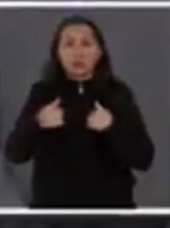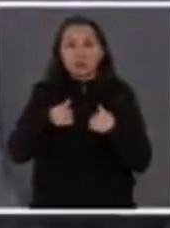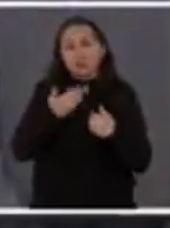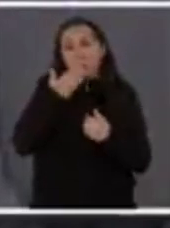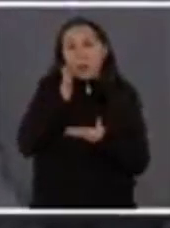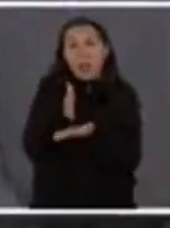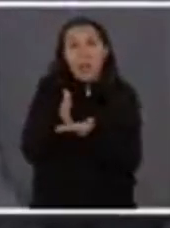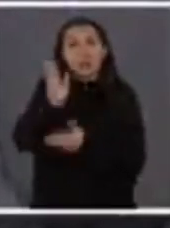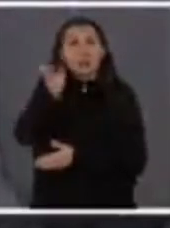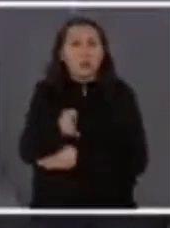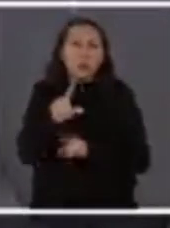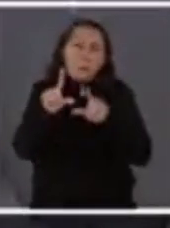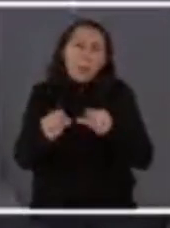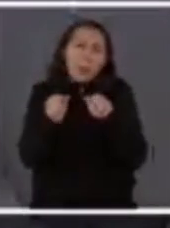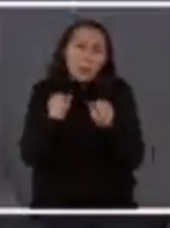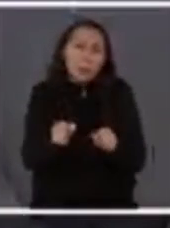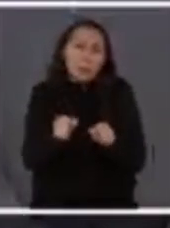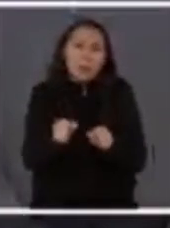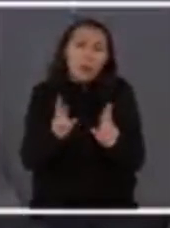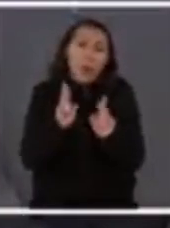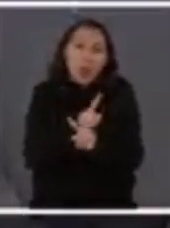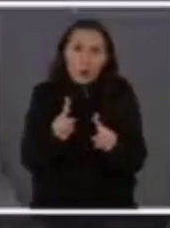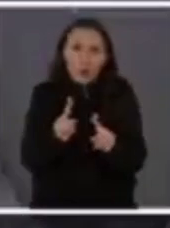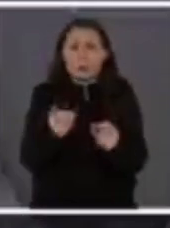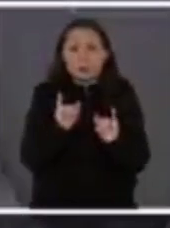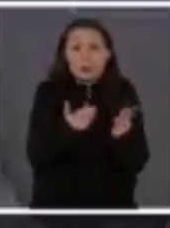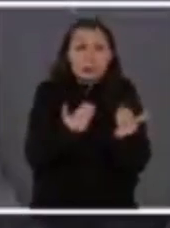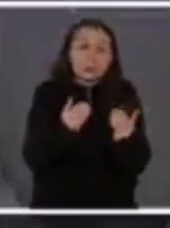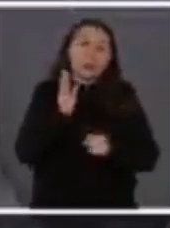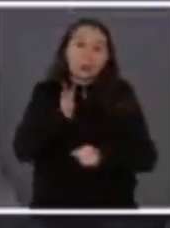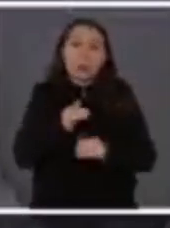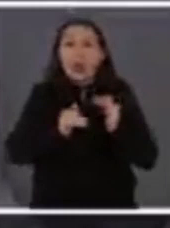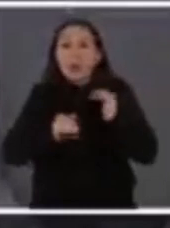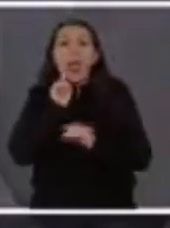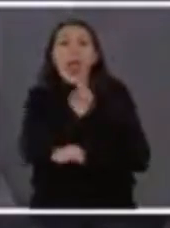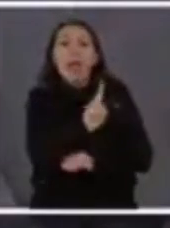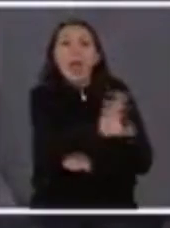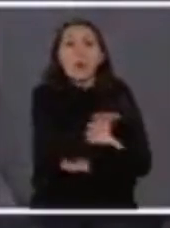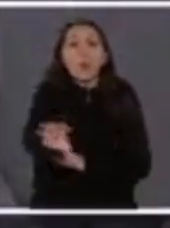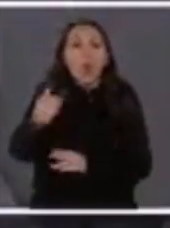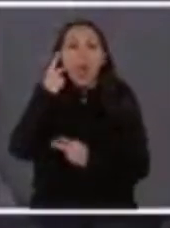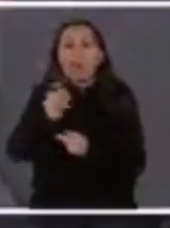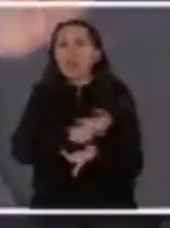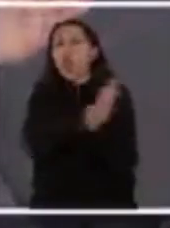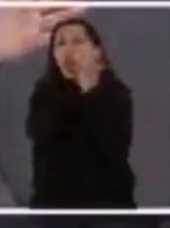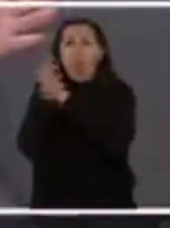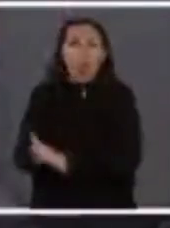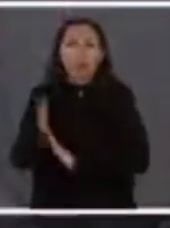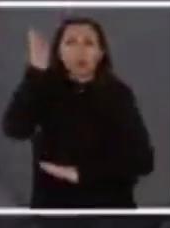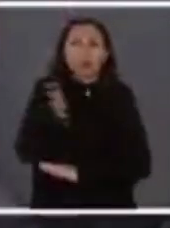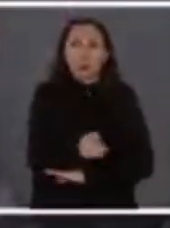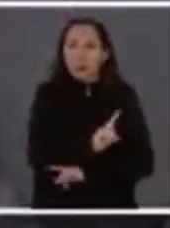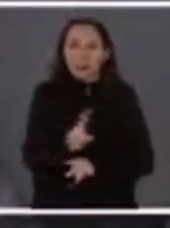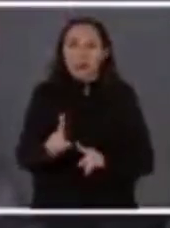partidario de que las clases se suspendan lo menos posible, pero si, evidentemente si es necesario, así se irá determinando caso a caso. No queremos hacerlo de manera general